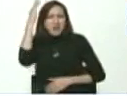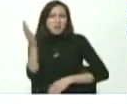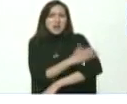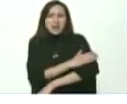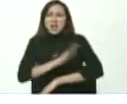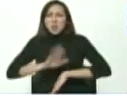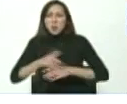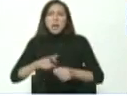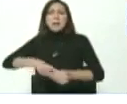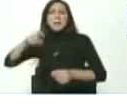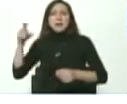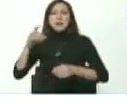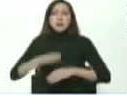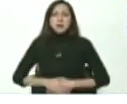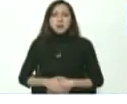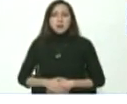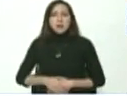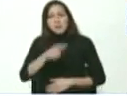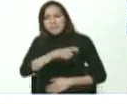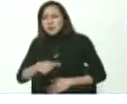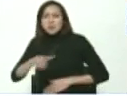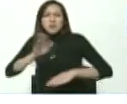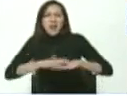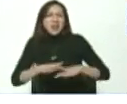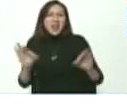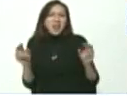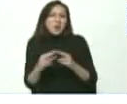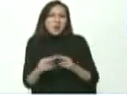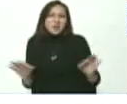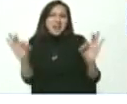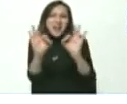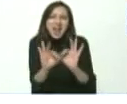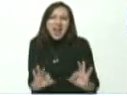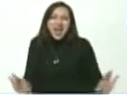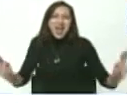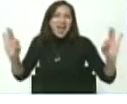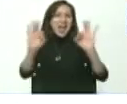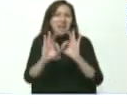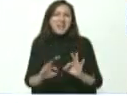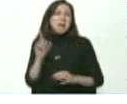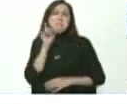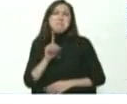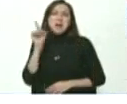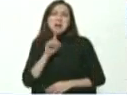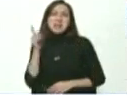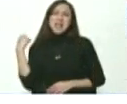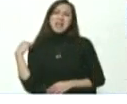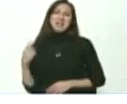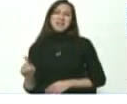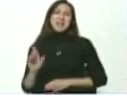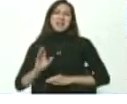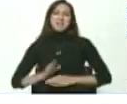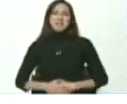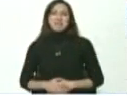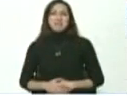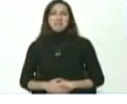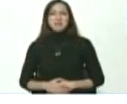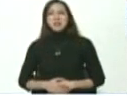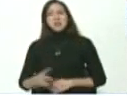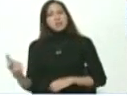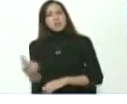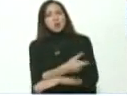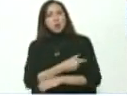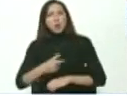fuera de todo, porque nadie los consulta, nadie los reconoce, porque se les acabó la mentira de la Narnia, del gobierno